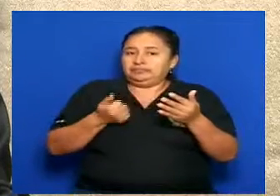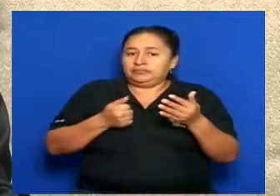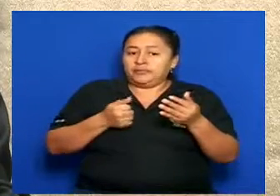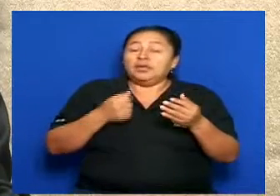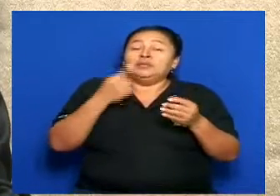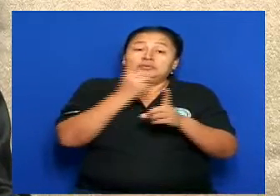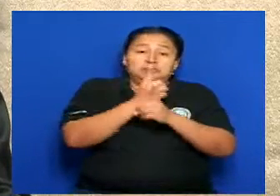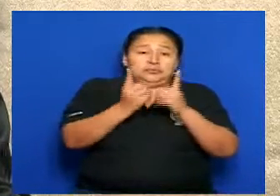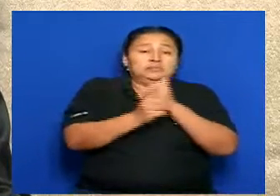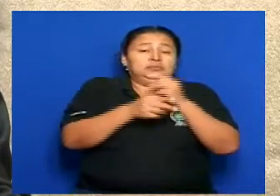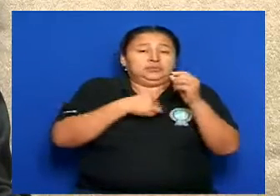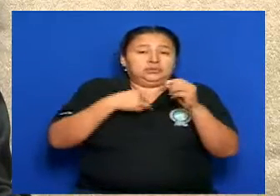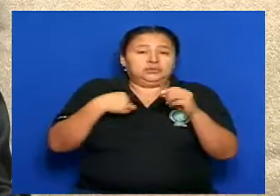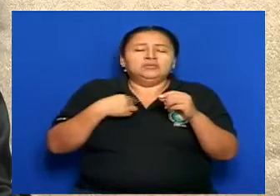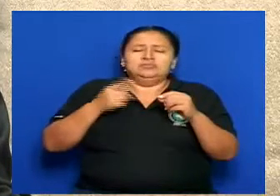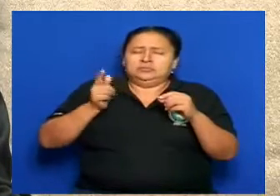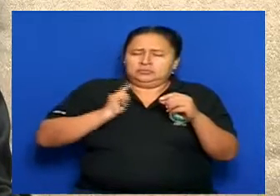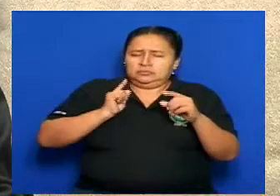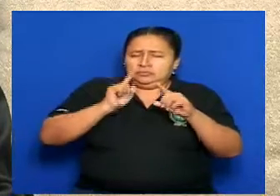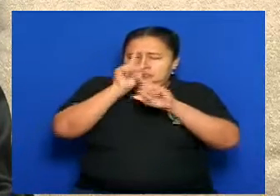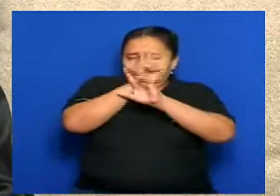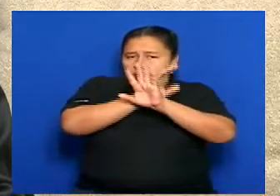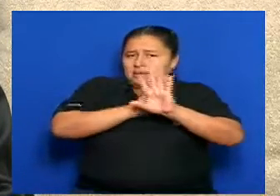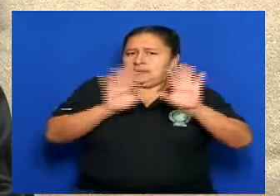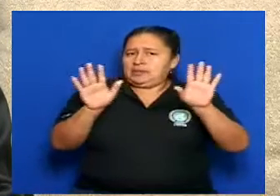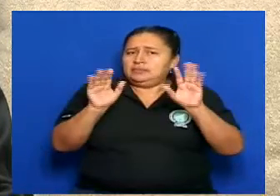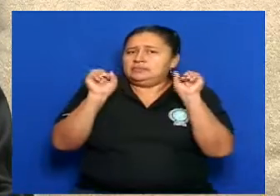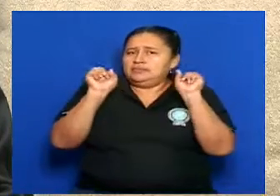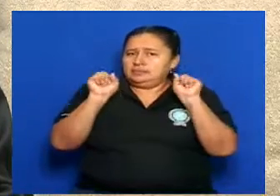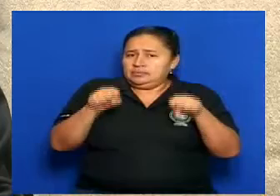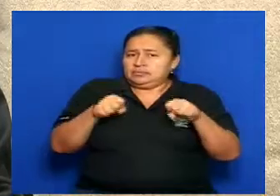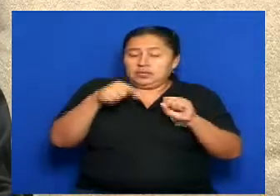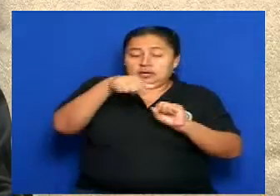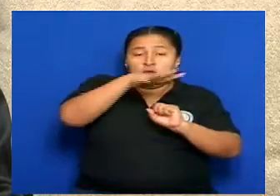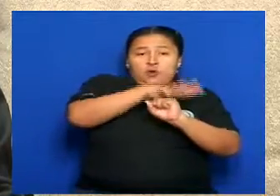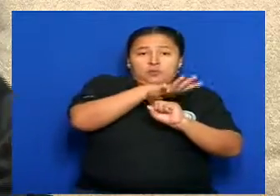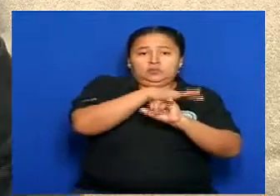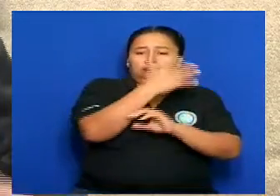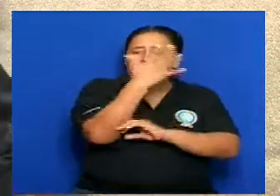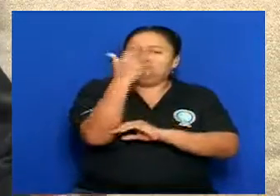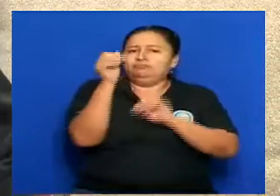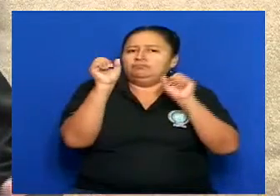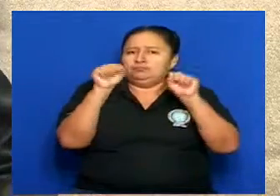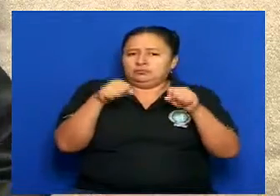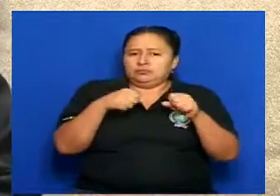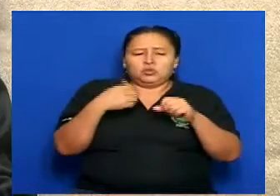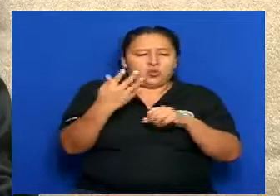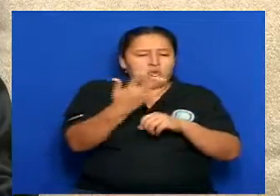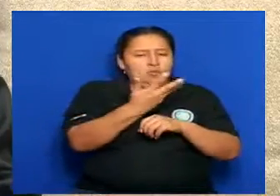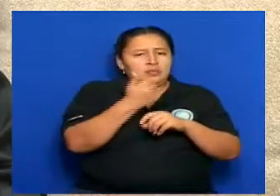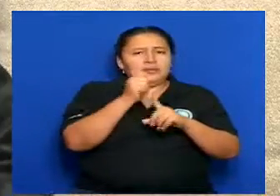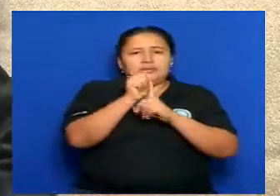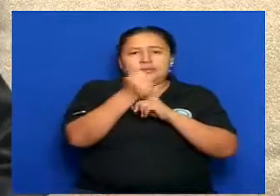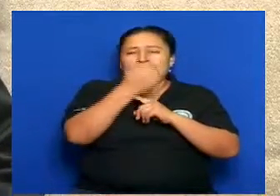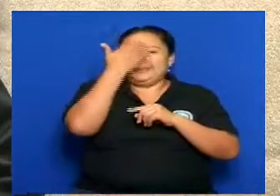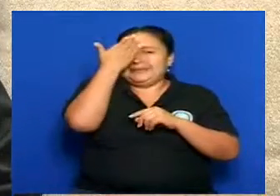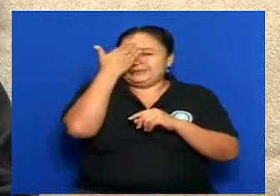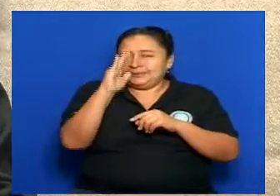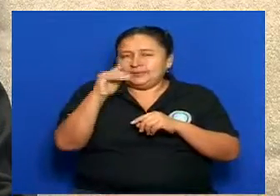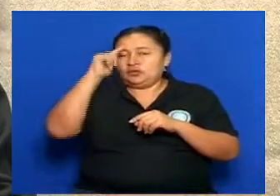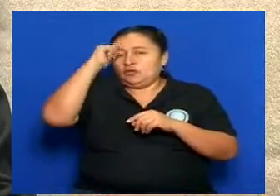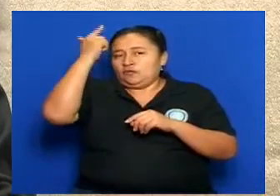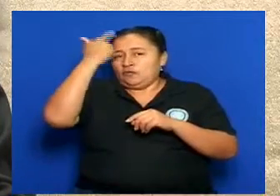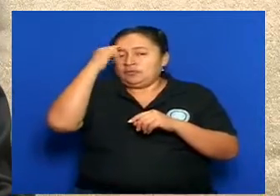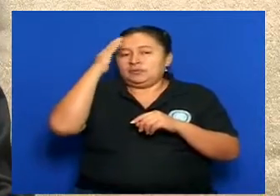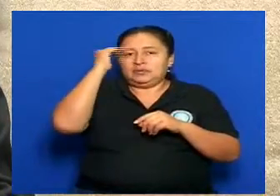una obligación y estamos clarísimos de ellos de la comisión del medio ambiente de la asamblea general del gobierno en